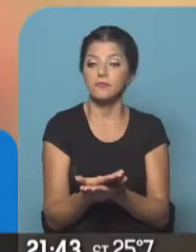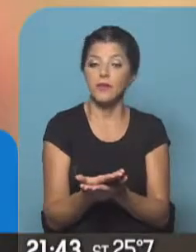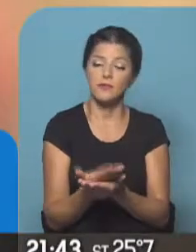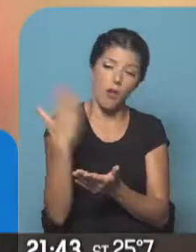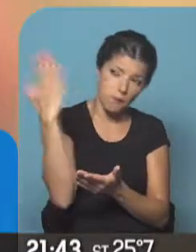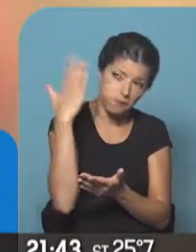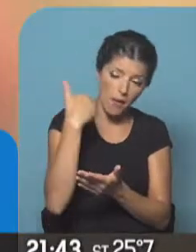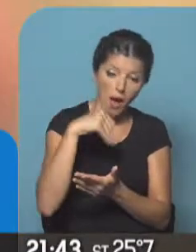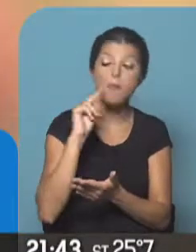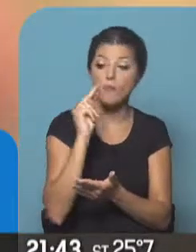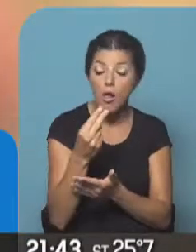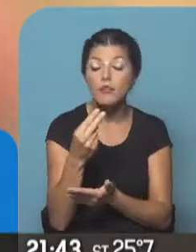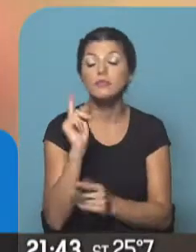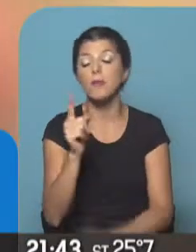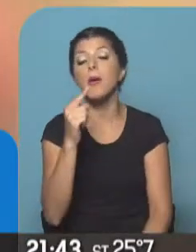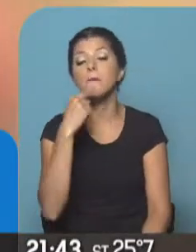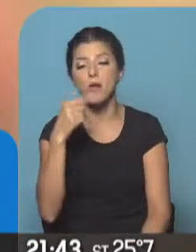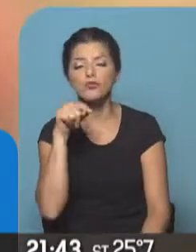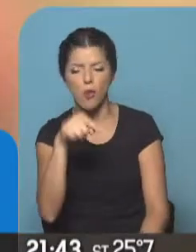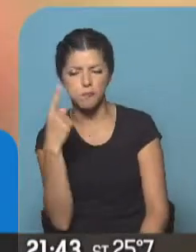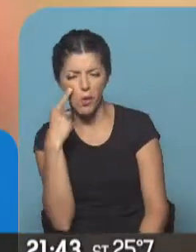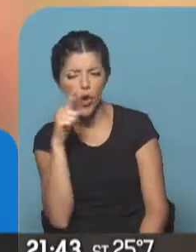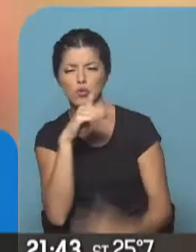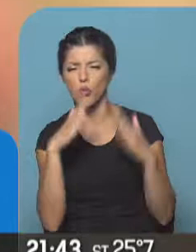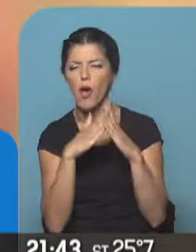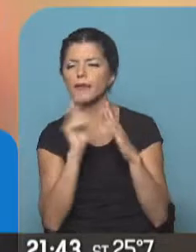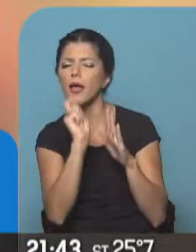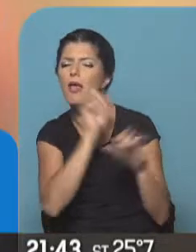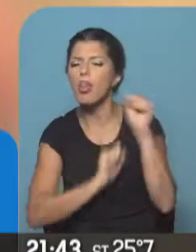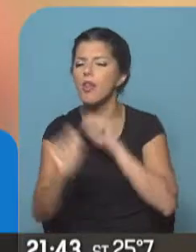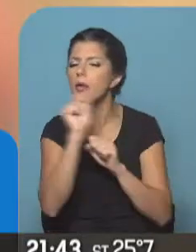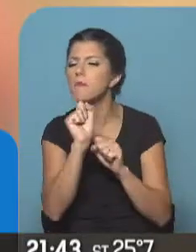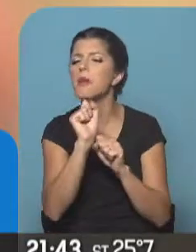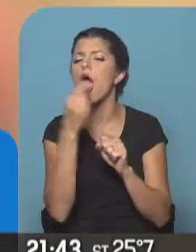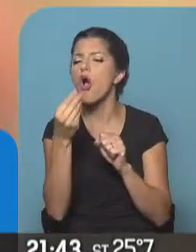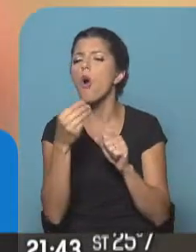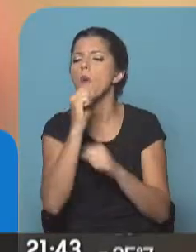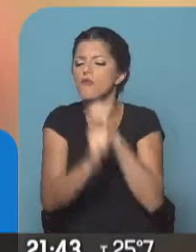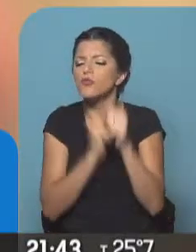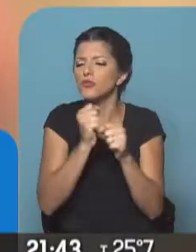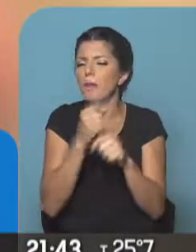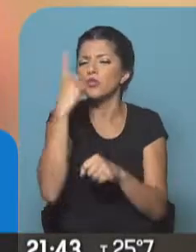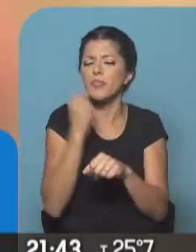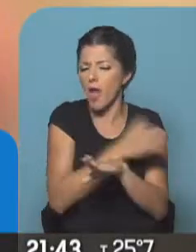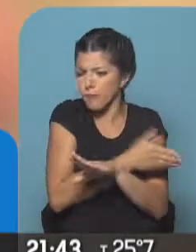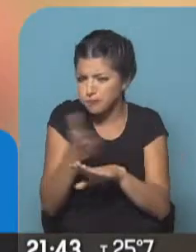muerte y además decirme que conocían los movimientos de la casa, de quién limpiaba, cómo funcionaba la casa.